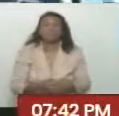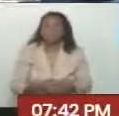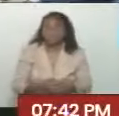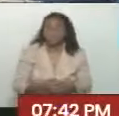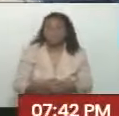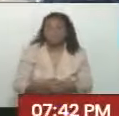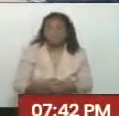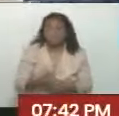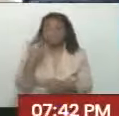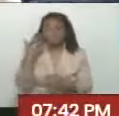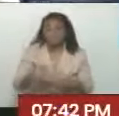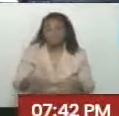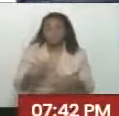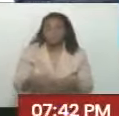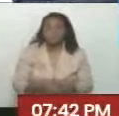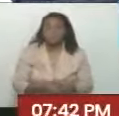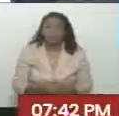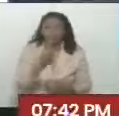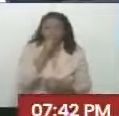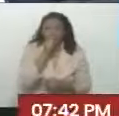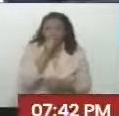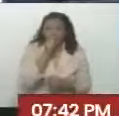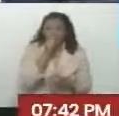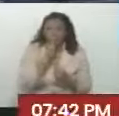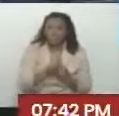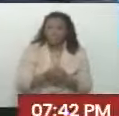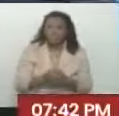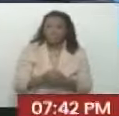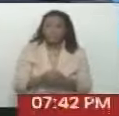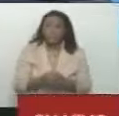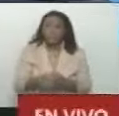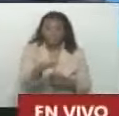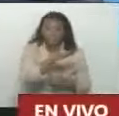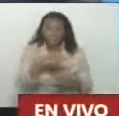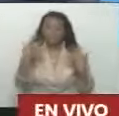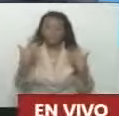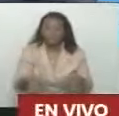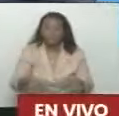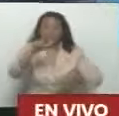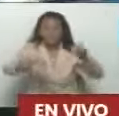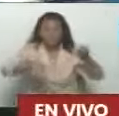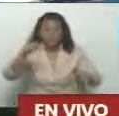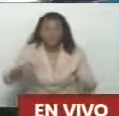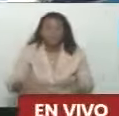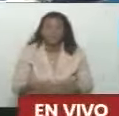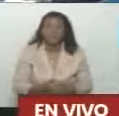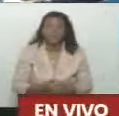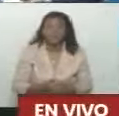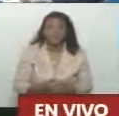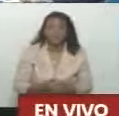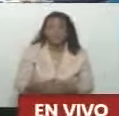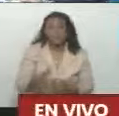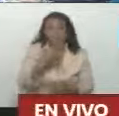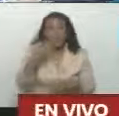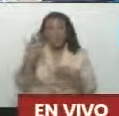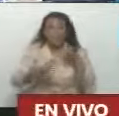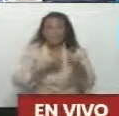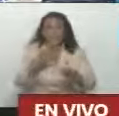cosa terrible recordar con el dolor intacto lo que